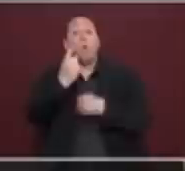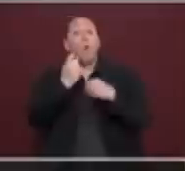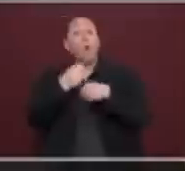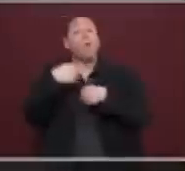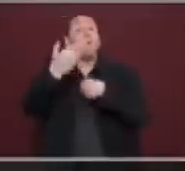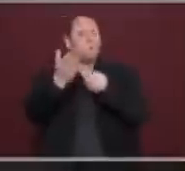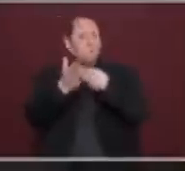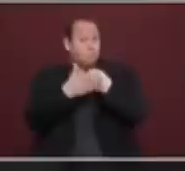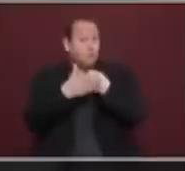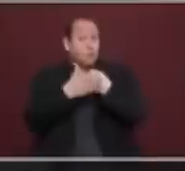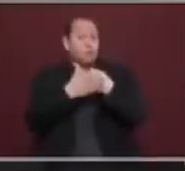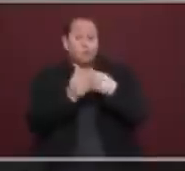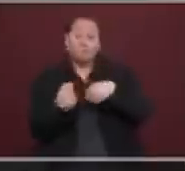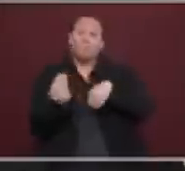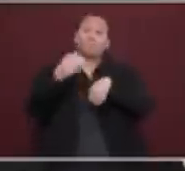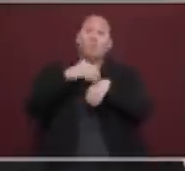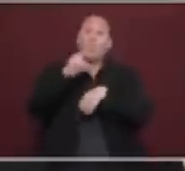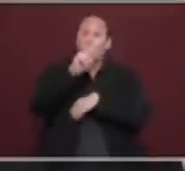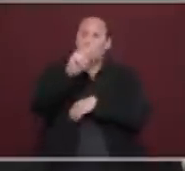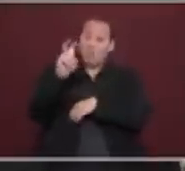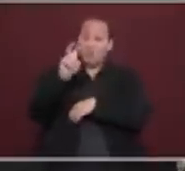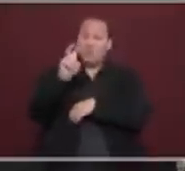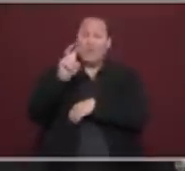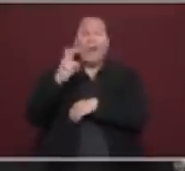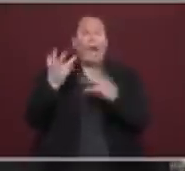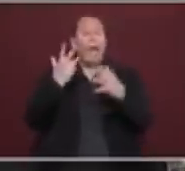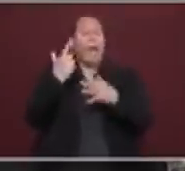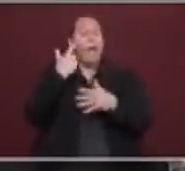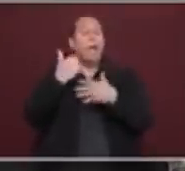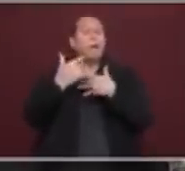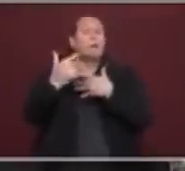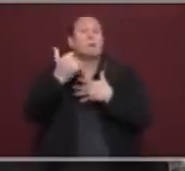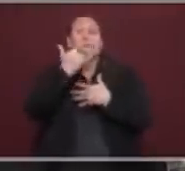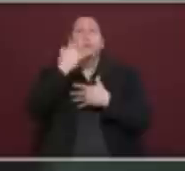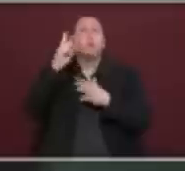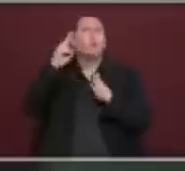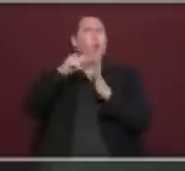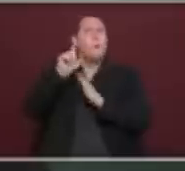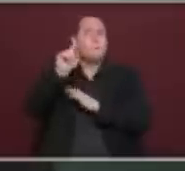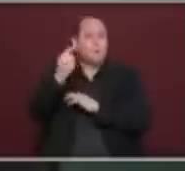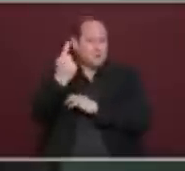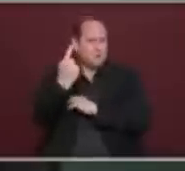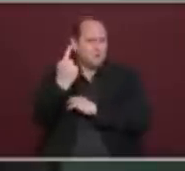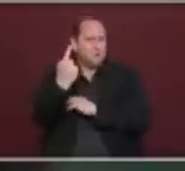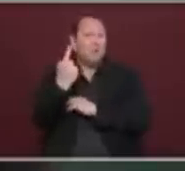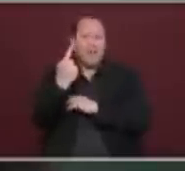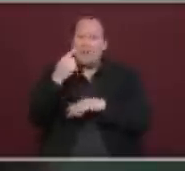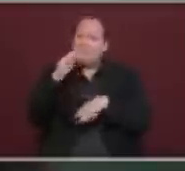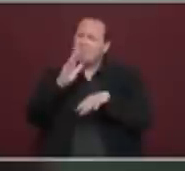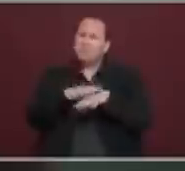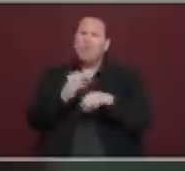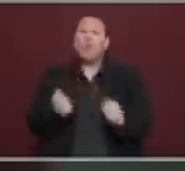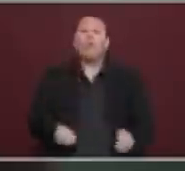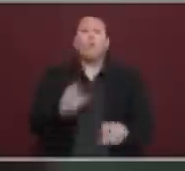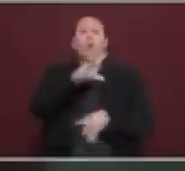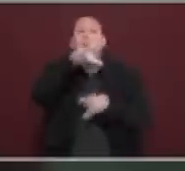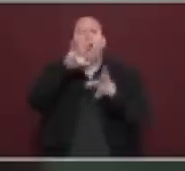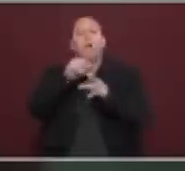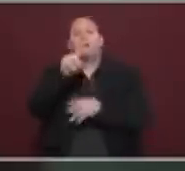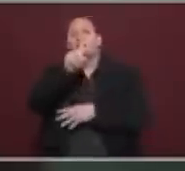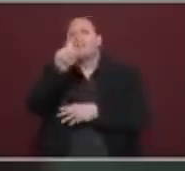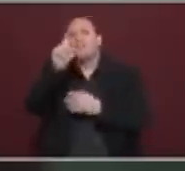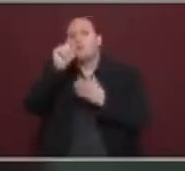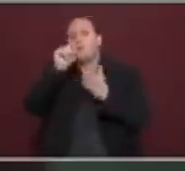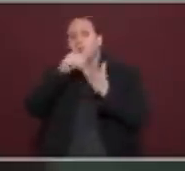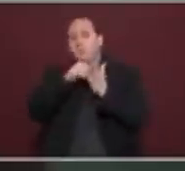200 y esperamos que el 2 y 60 el 2021 tengamos ya 120 mil